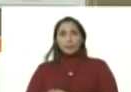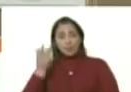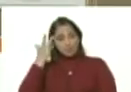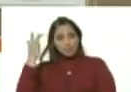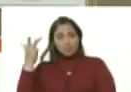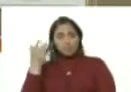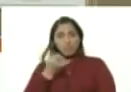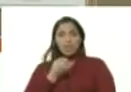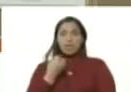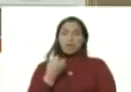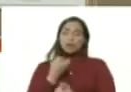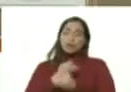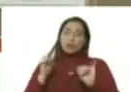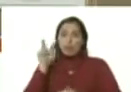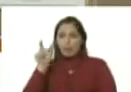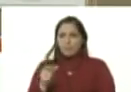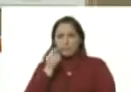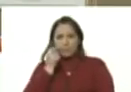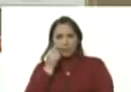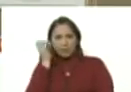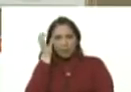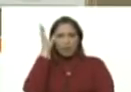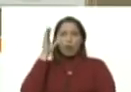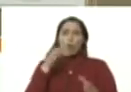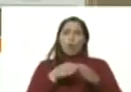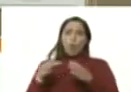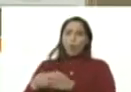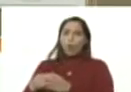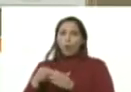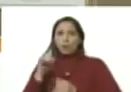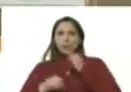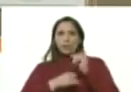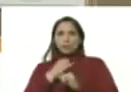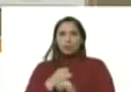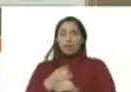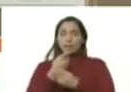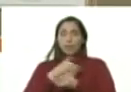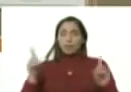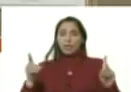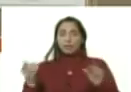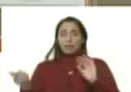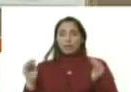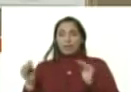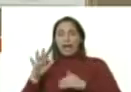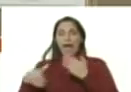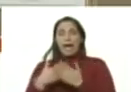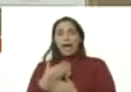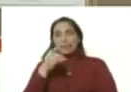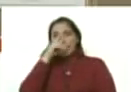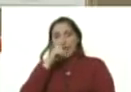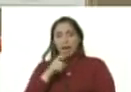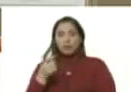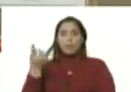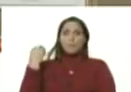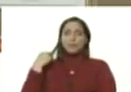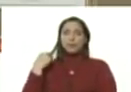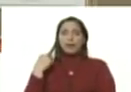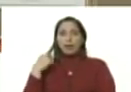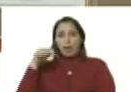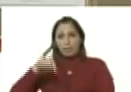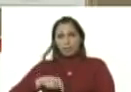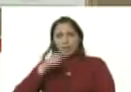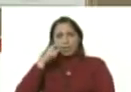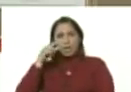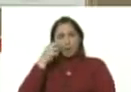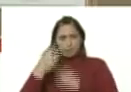Unidas para la promoción de un orden internacional democrático y equitativo. Lo fue hasta el año pasado, estuvo en Venezuela y además un hombre conocedor